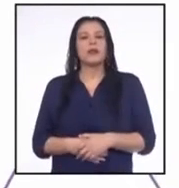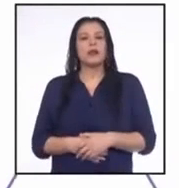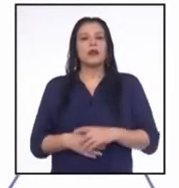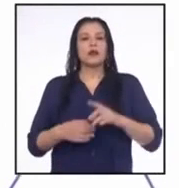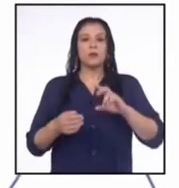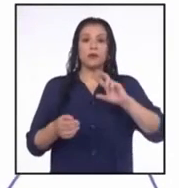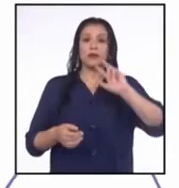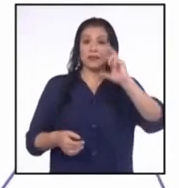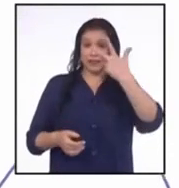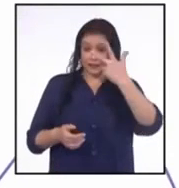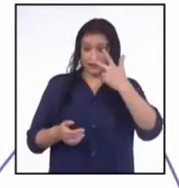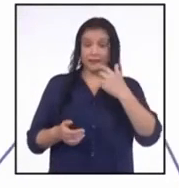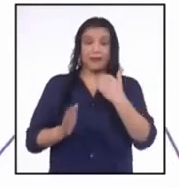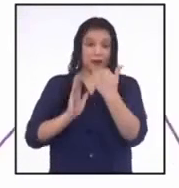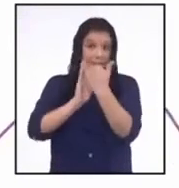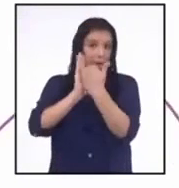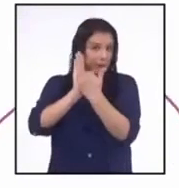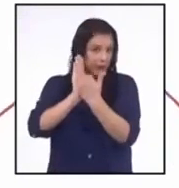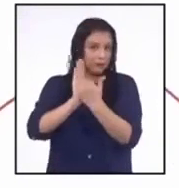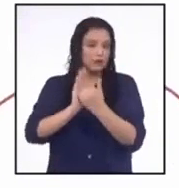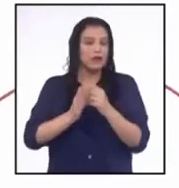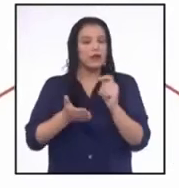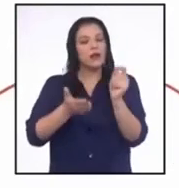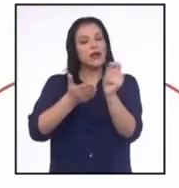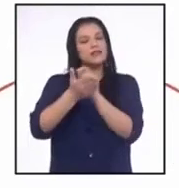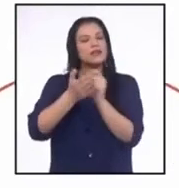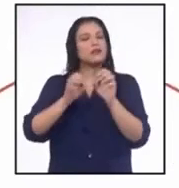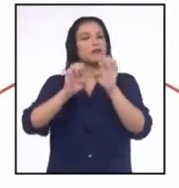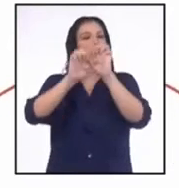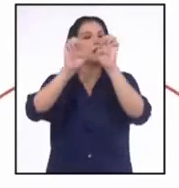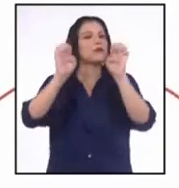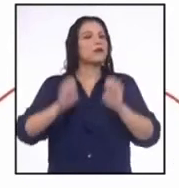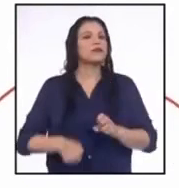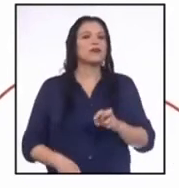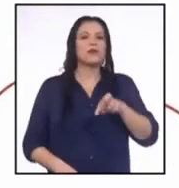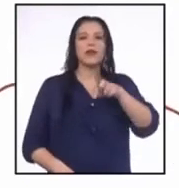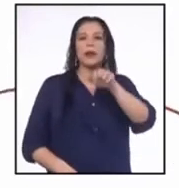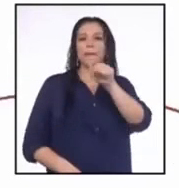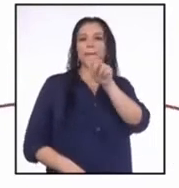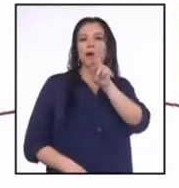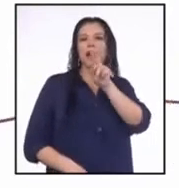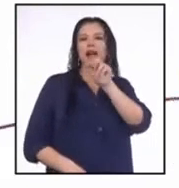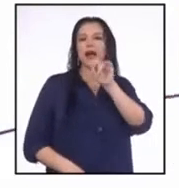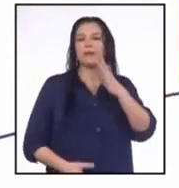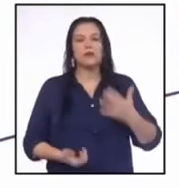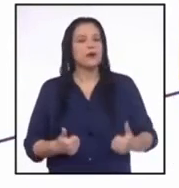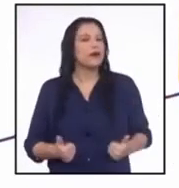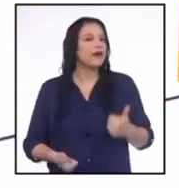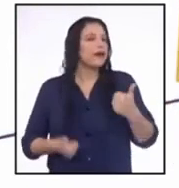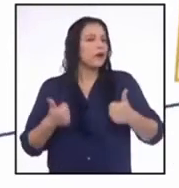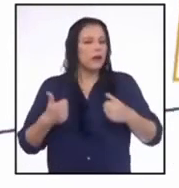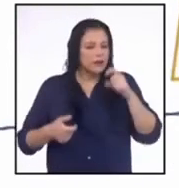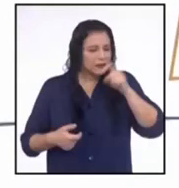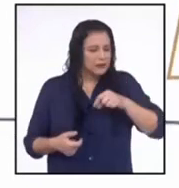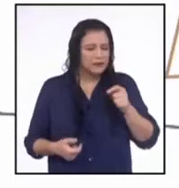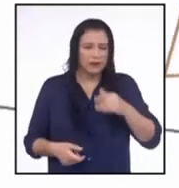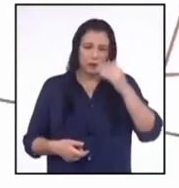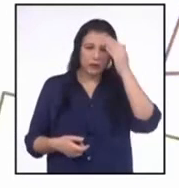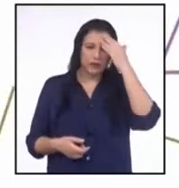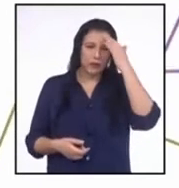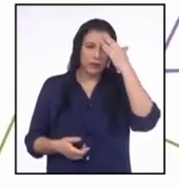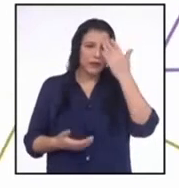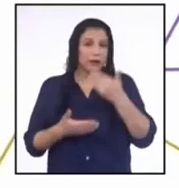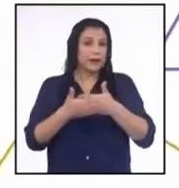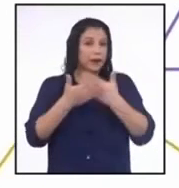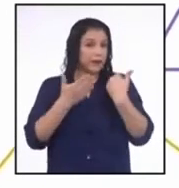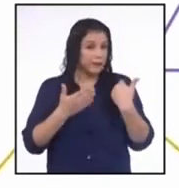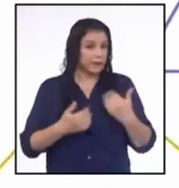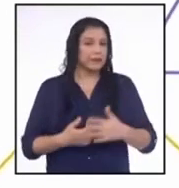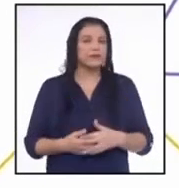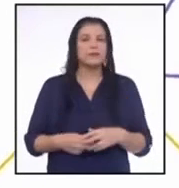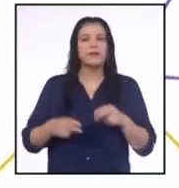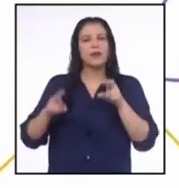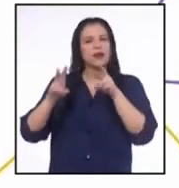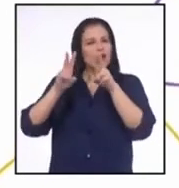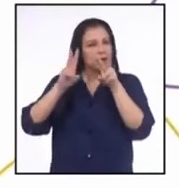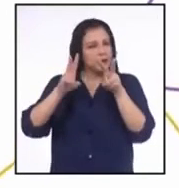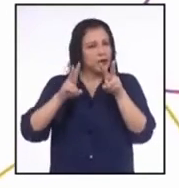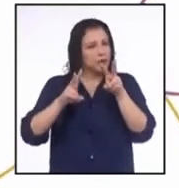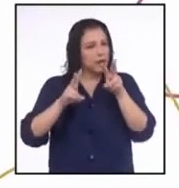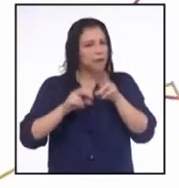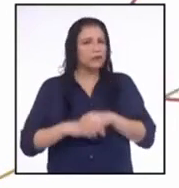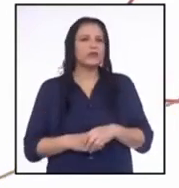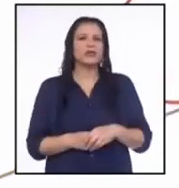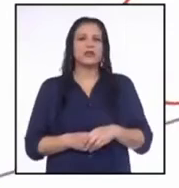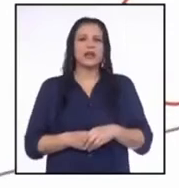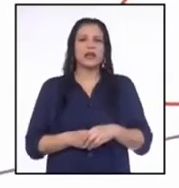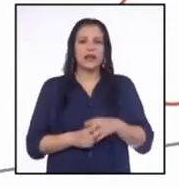Como paso 3, escribimos la ecuación de la parábola. ¿Qué debemos tener en cuenta para eso? Observamos que el vértice